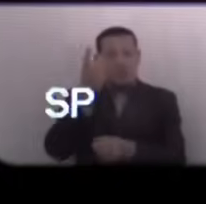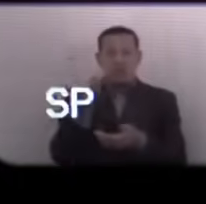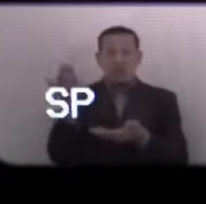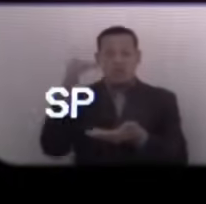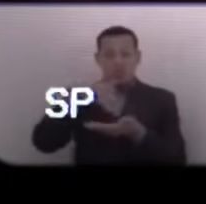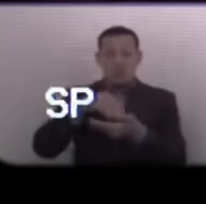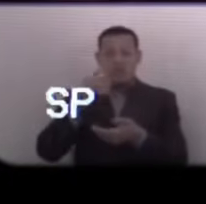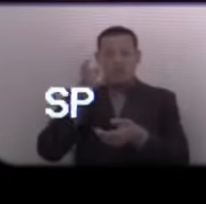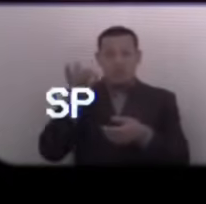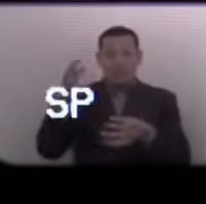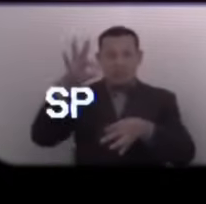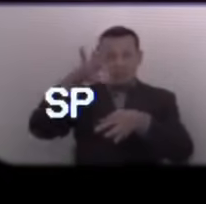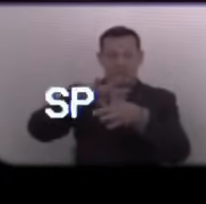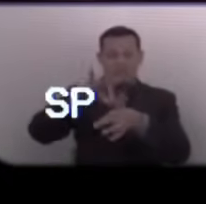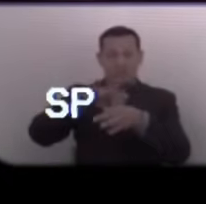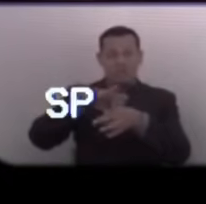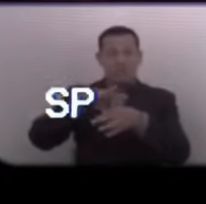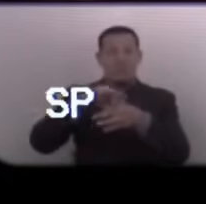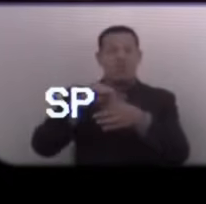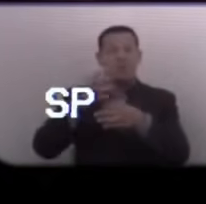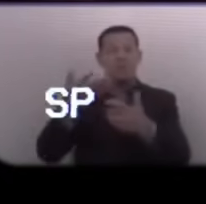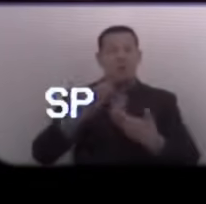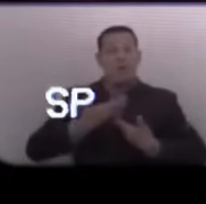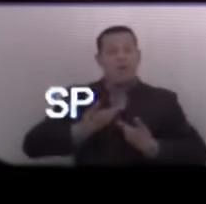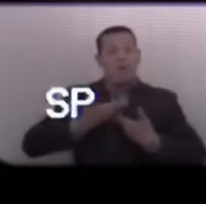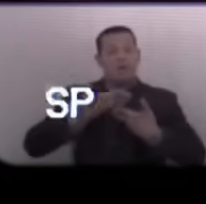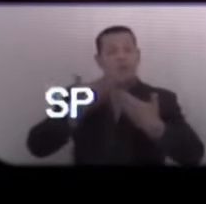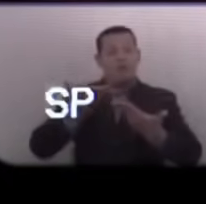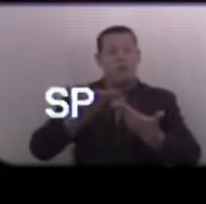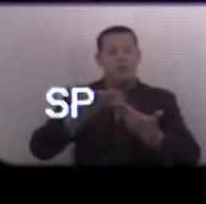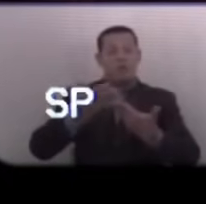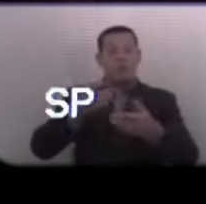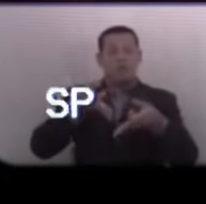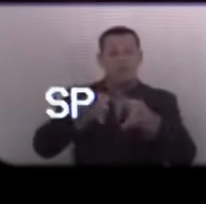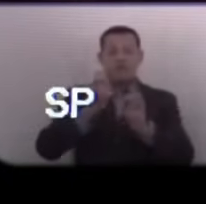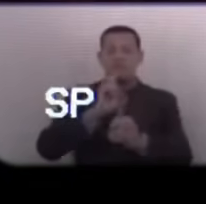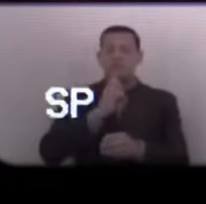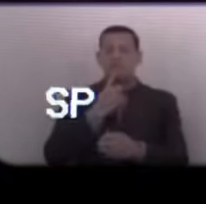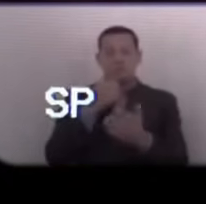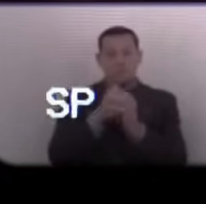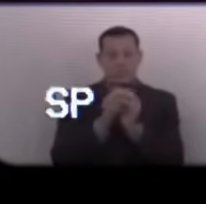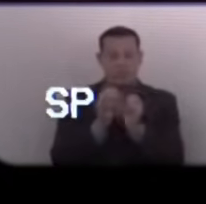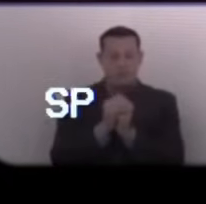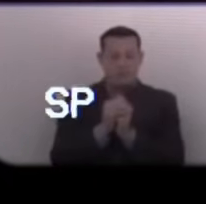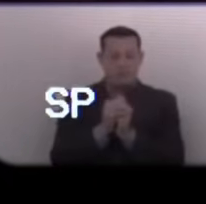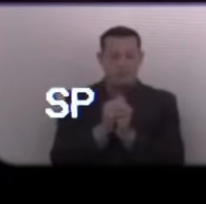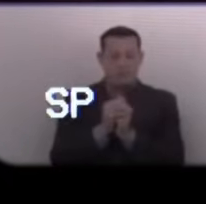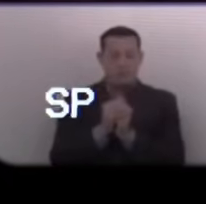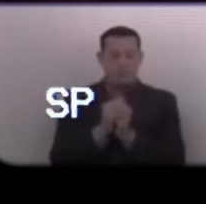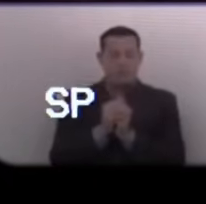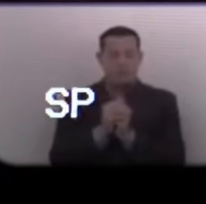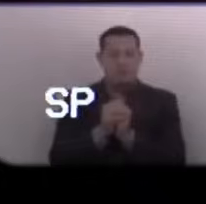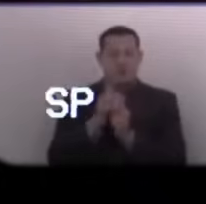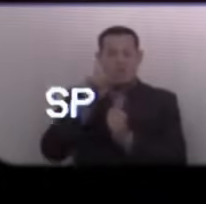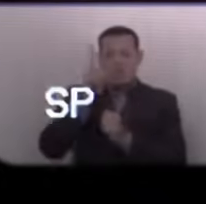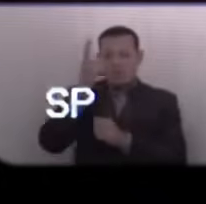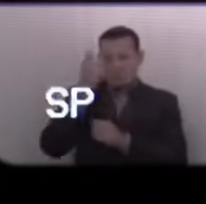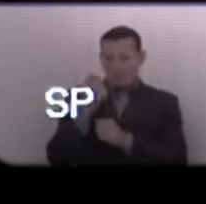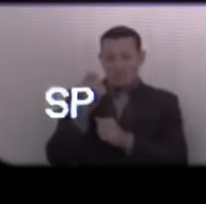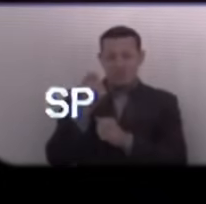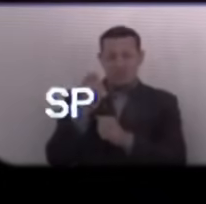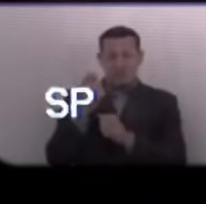renovación y dando mi voto, vamos a estar aportando de manera seria al problema. Hace poco más de un mes, este